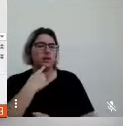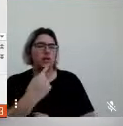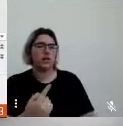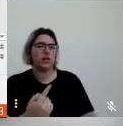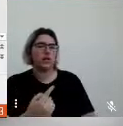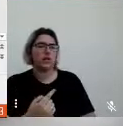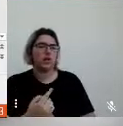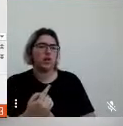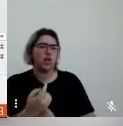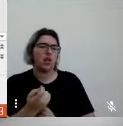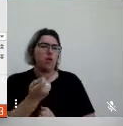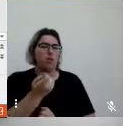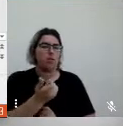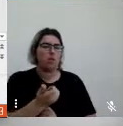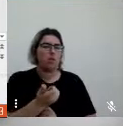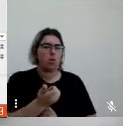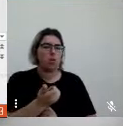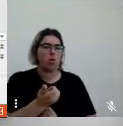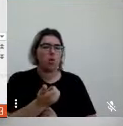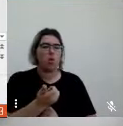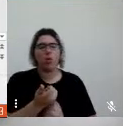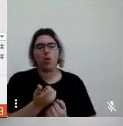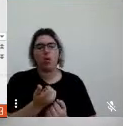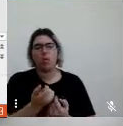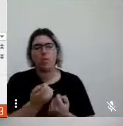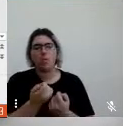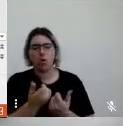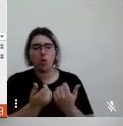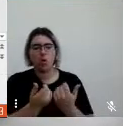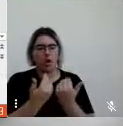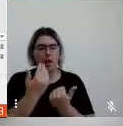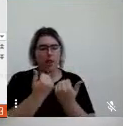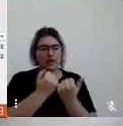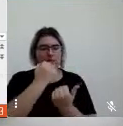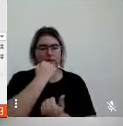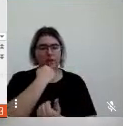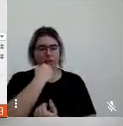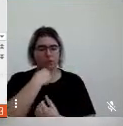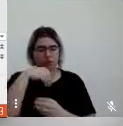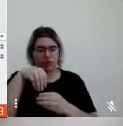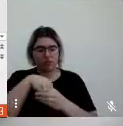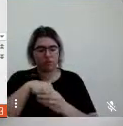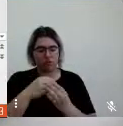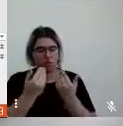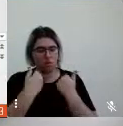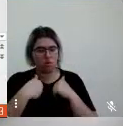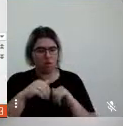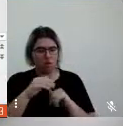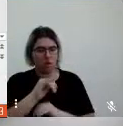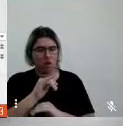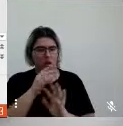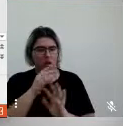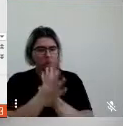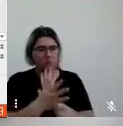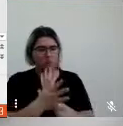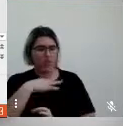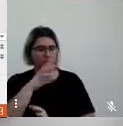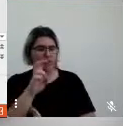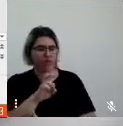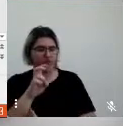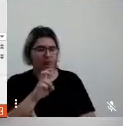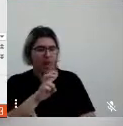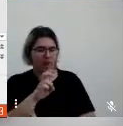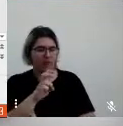No sé. A lo mejor con azúcar de la leche o azúcar de la fruta, la fructosa y eso, igual se puede prescindir